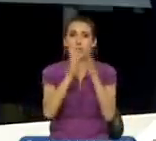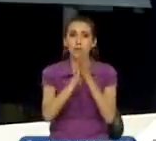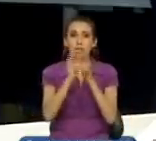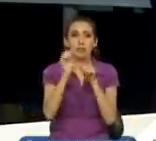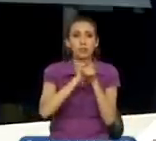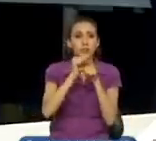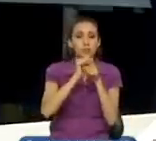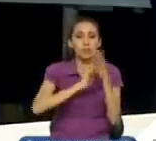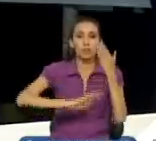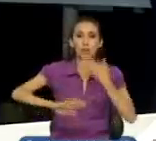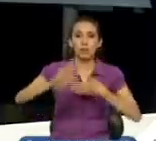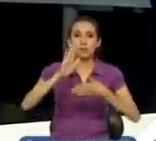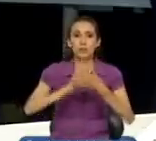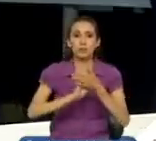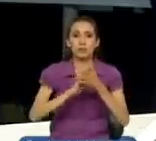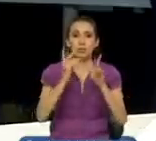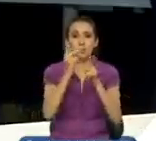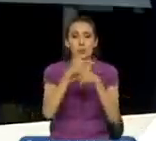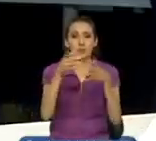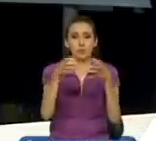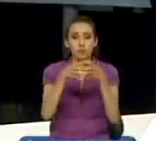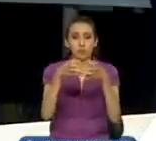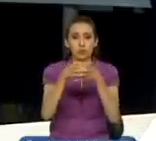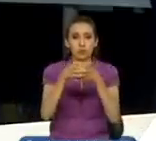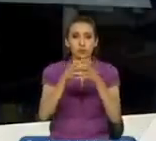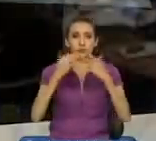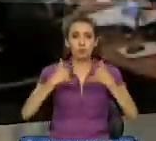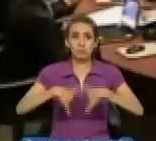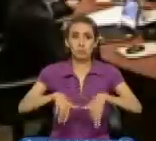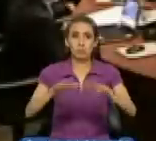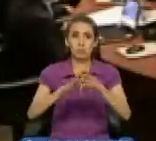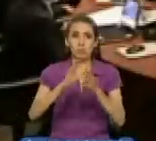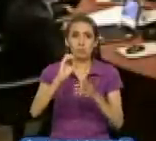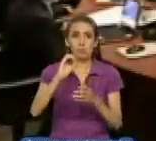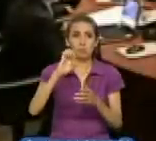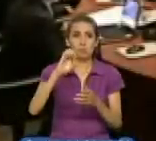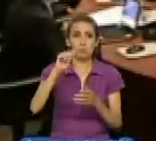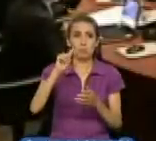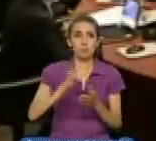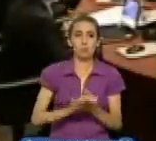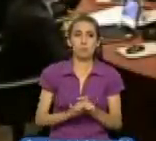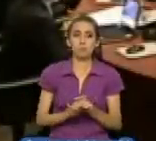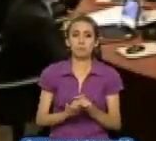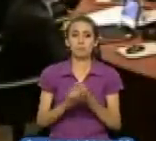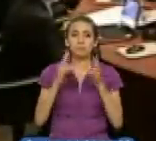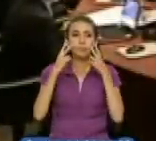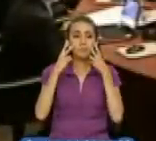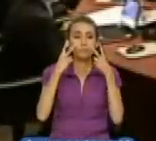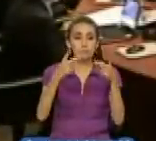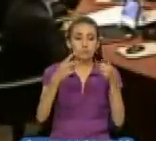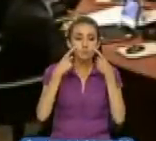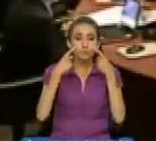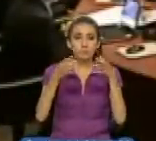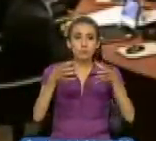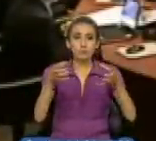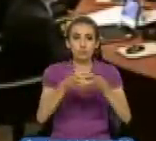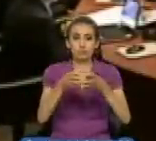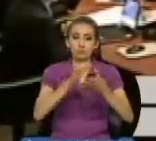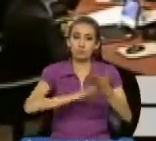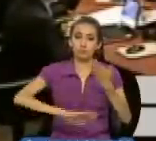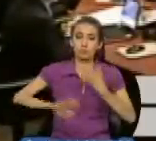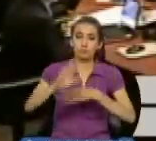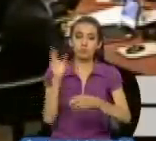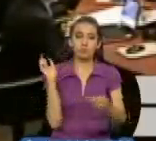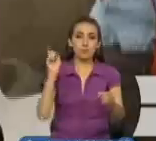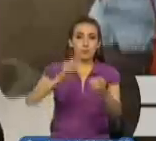la sesión ordinaria del Consejo permanente de la oea la misión de observación electoral de la oea que participó en los